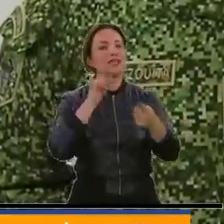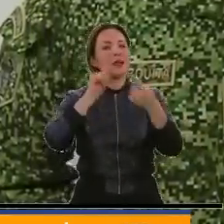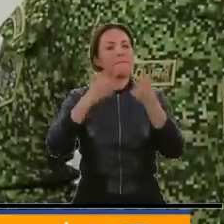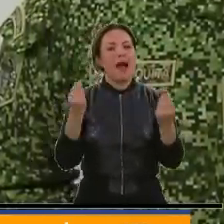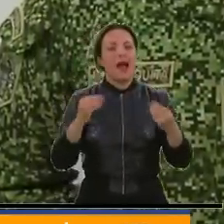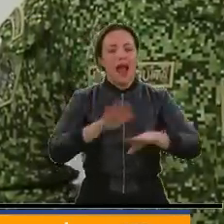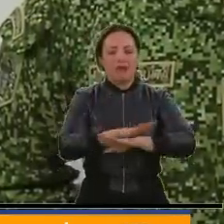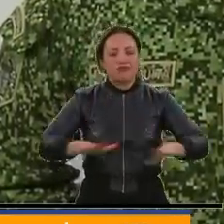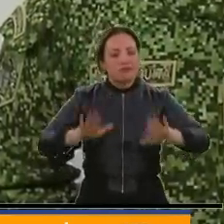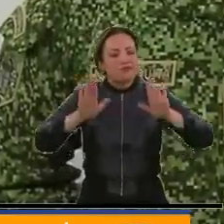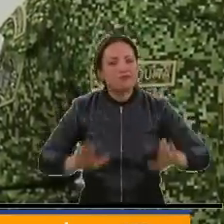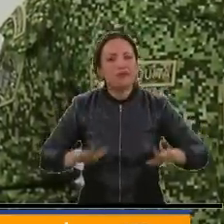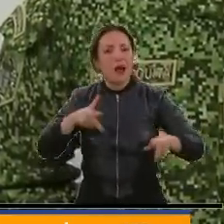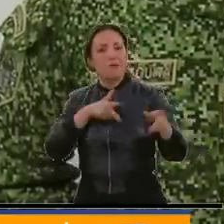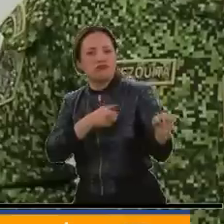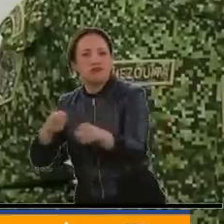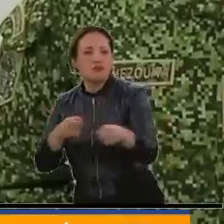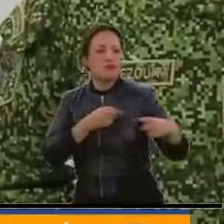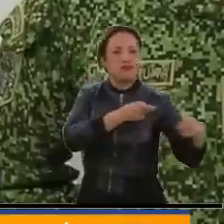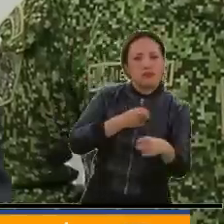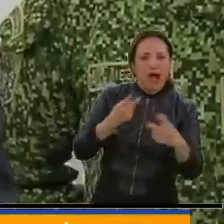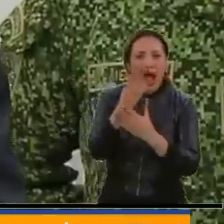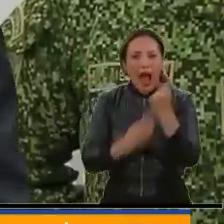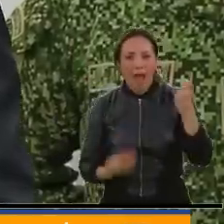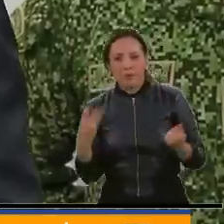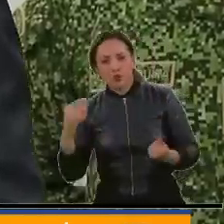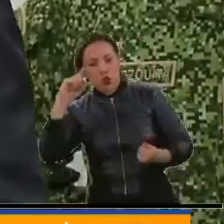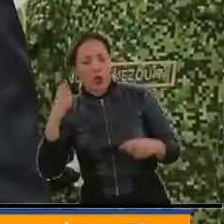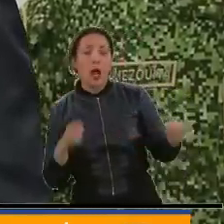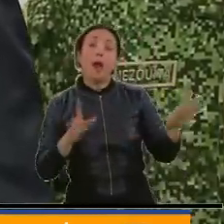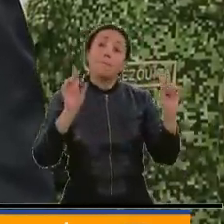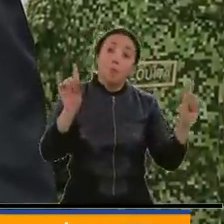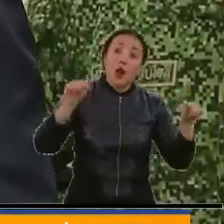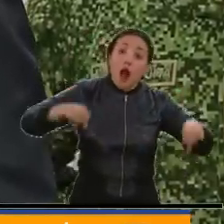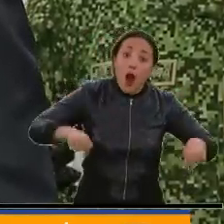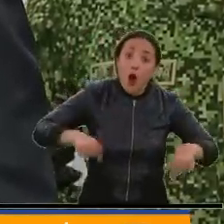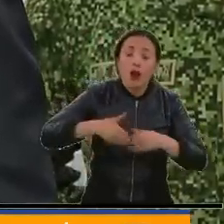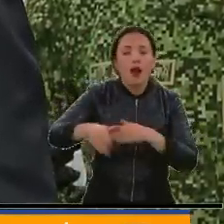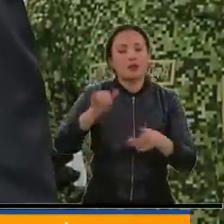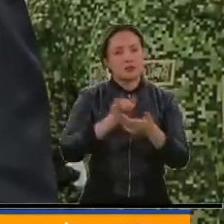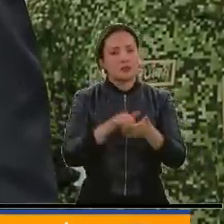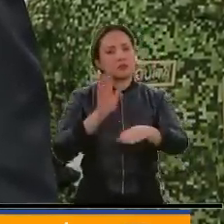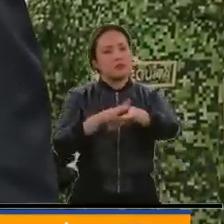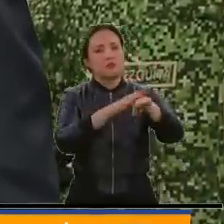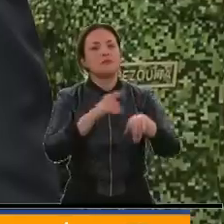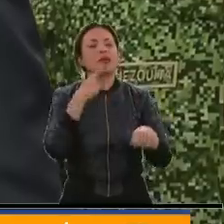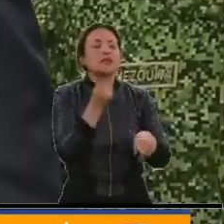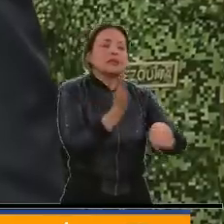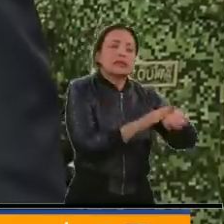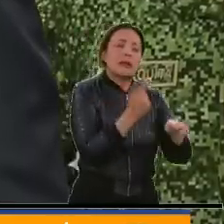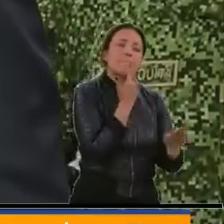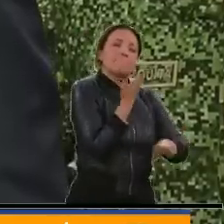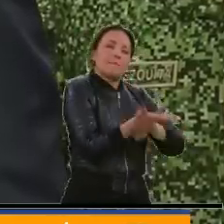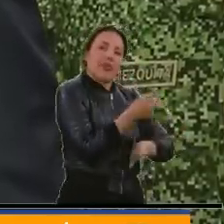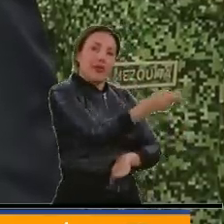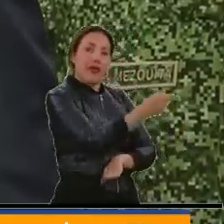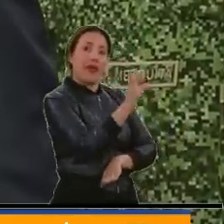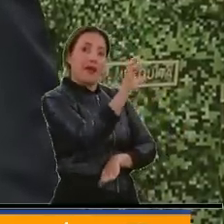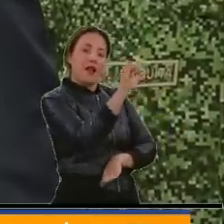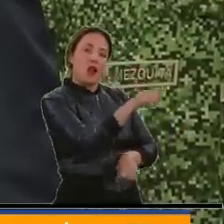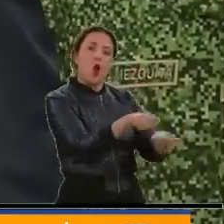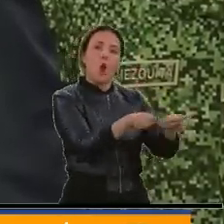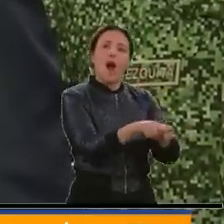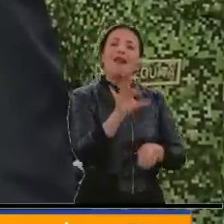cese bilateral al fuego. Por lo pronto, los invitamos a que declaren la tregua ellos como un acto